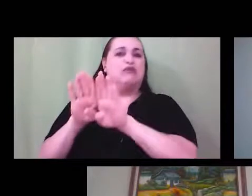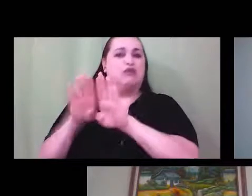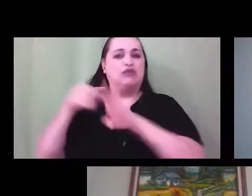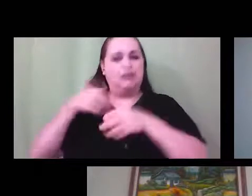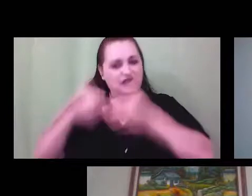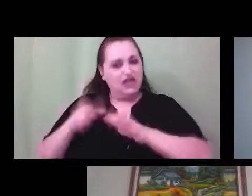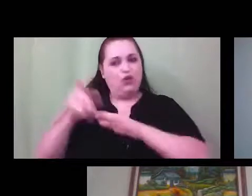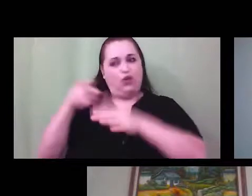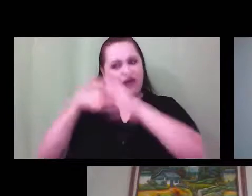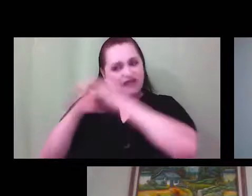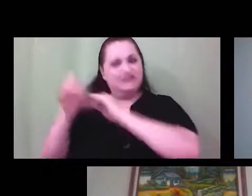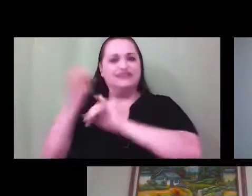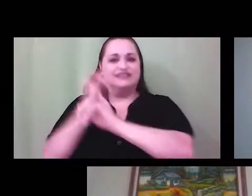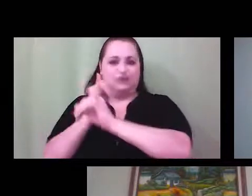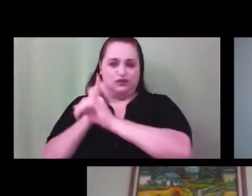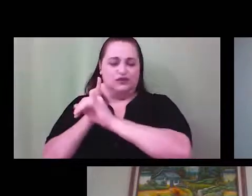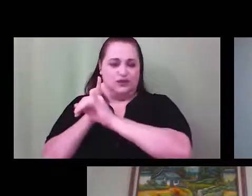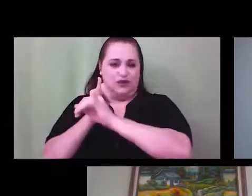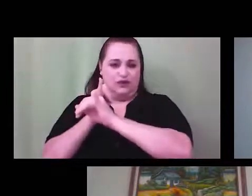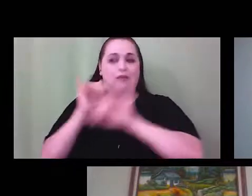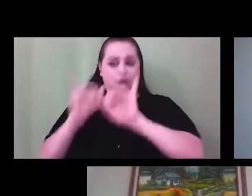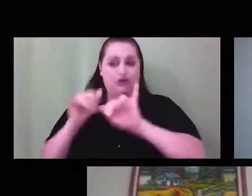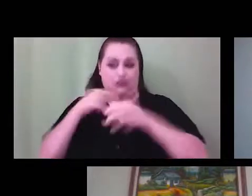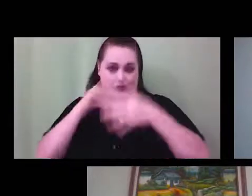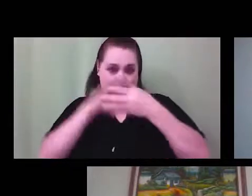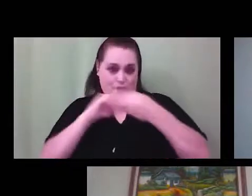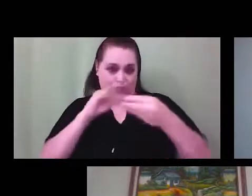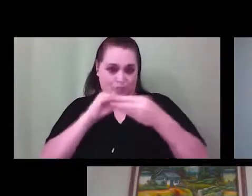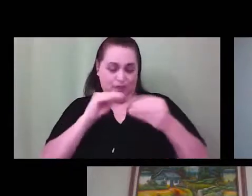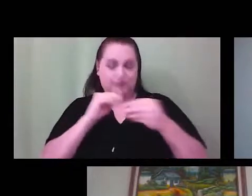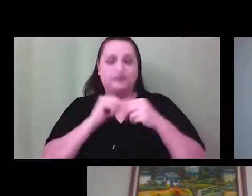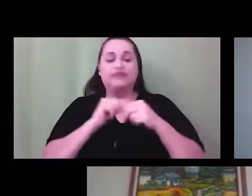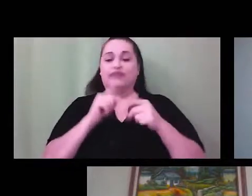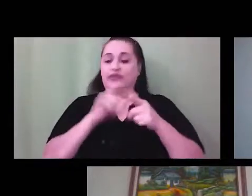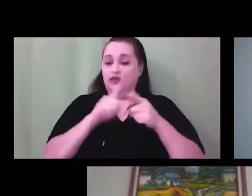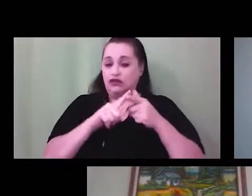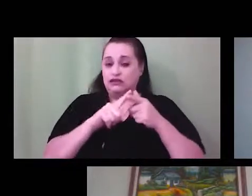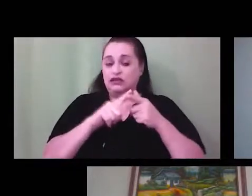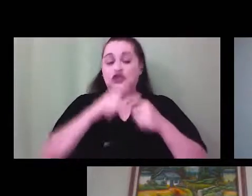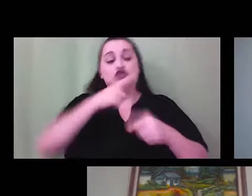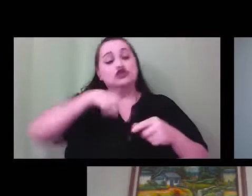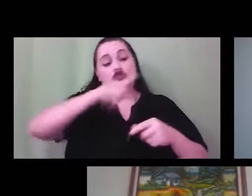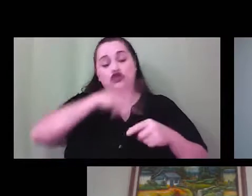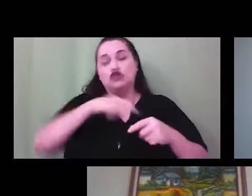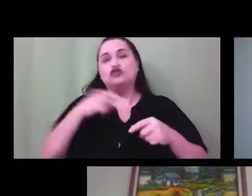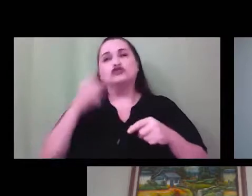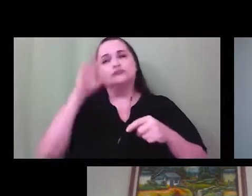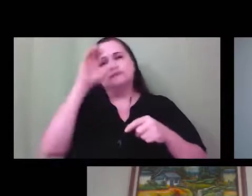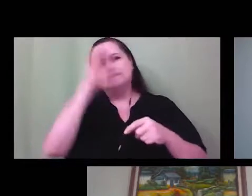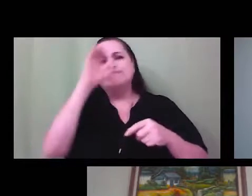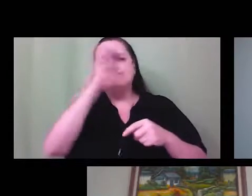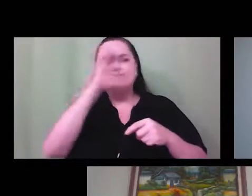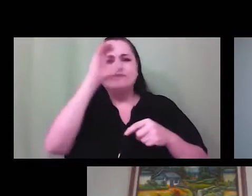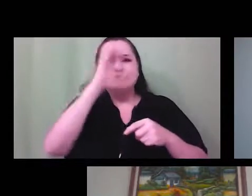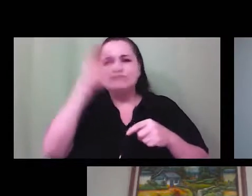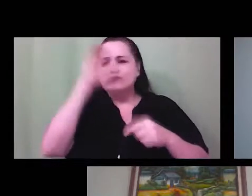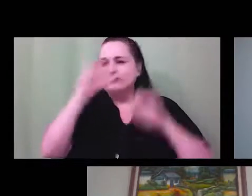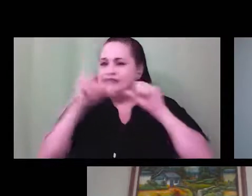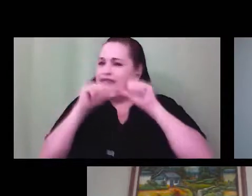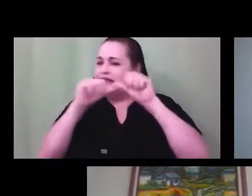esa institución. Por esto que les comento. Entonces, nosotros nos dimos a la tarea de